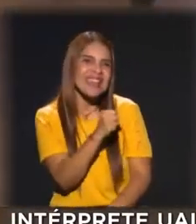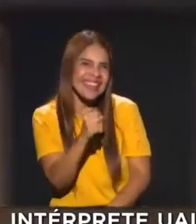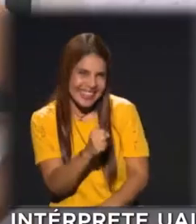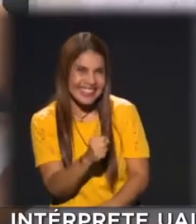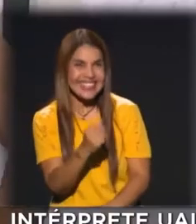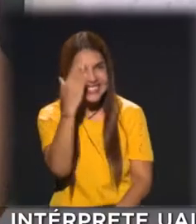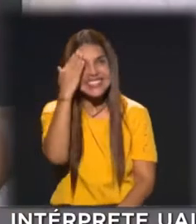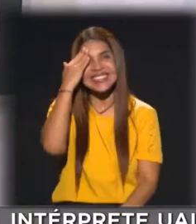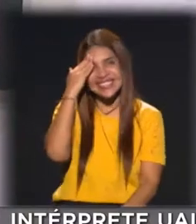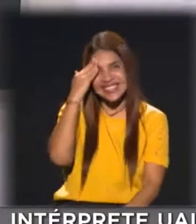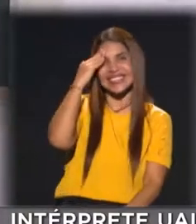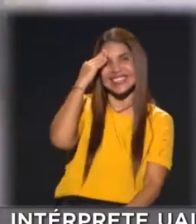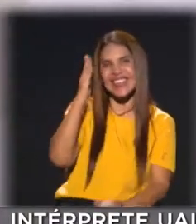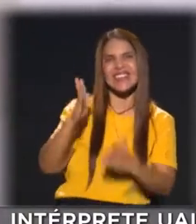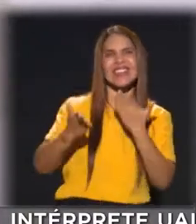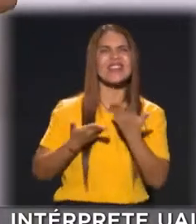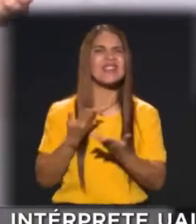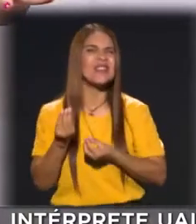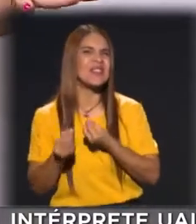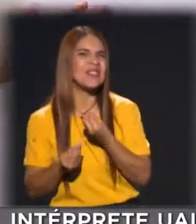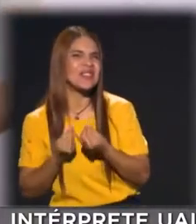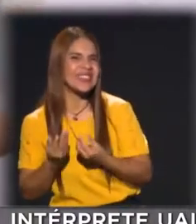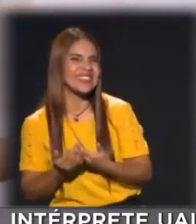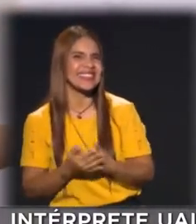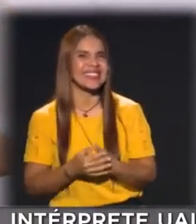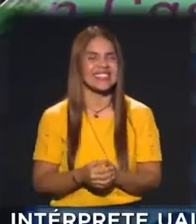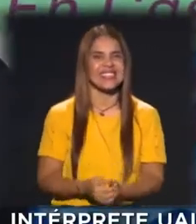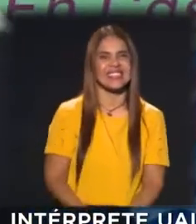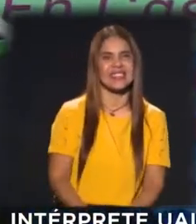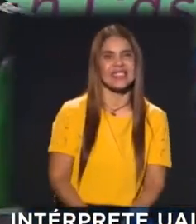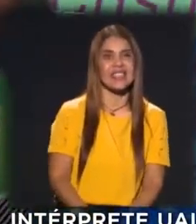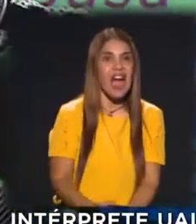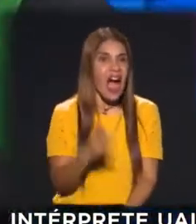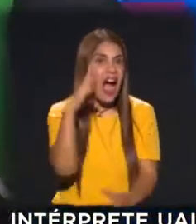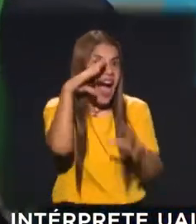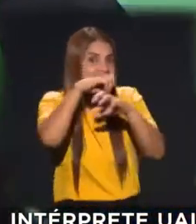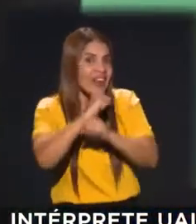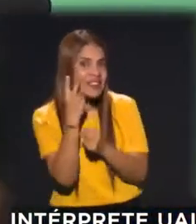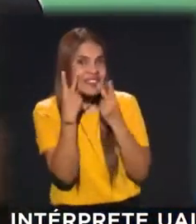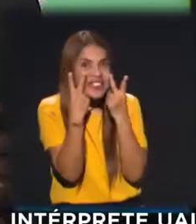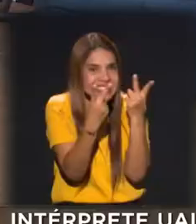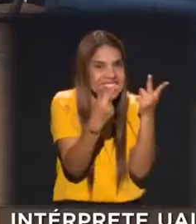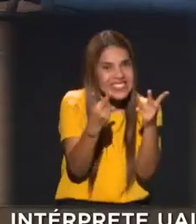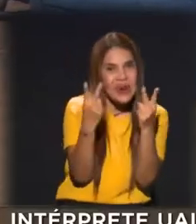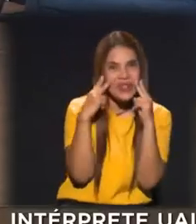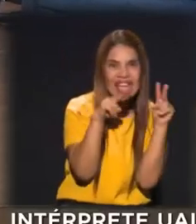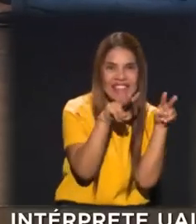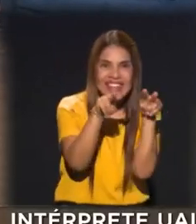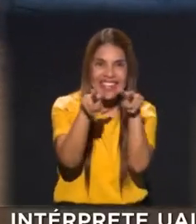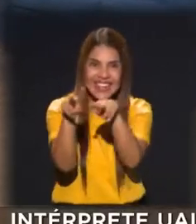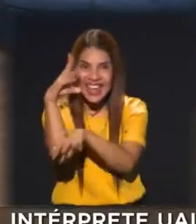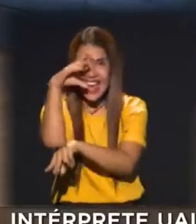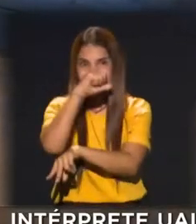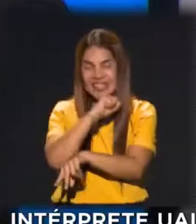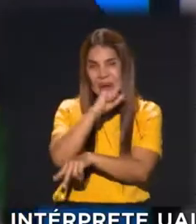componer. Sino para la viejita que lo sabe componer. ¿Cómo es? Anoche yo te vi. Anoche yo te